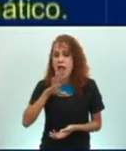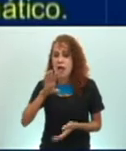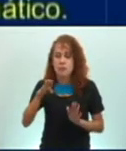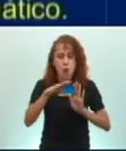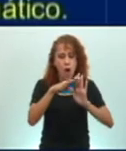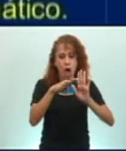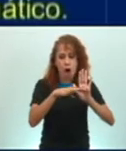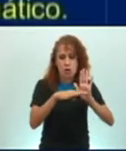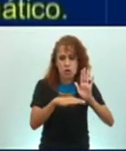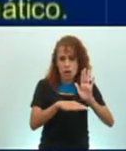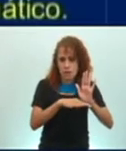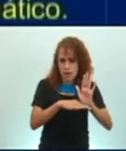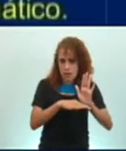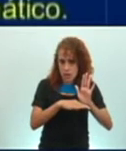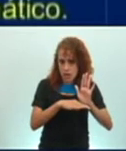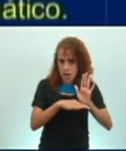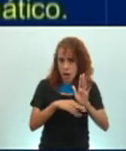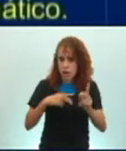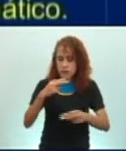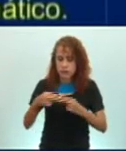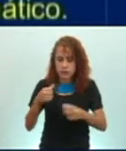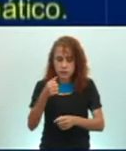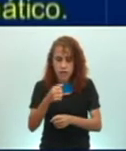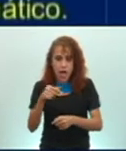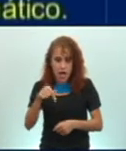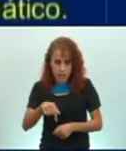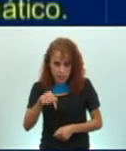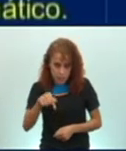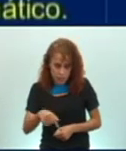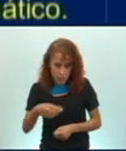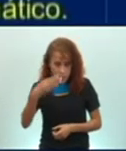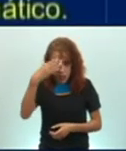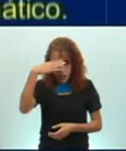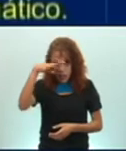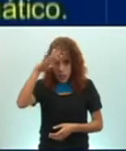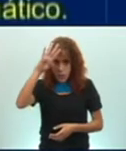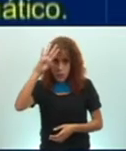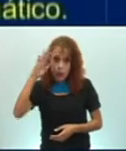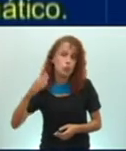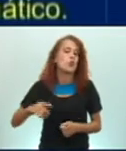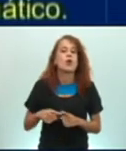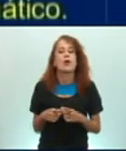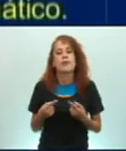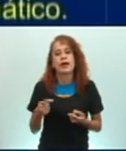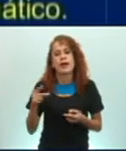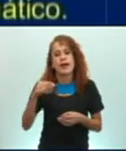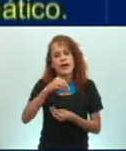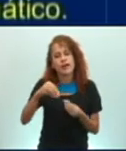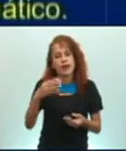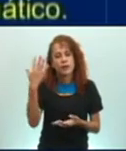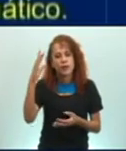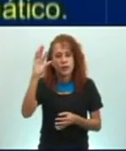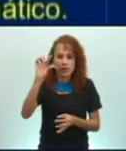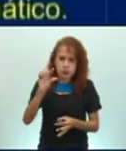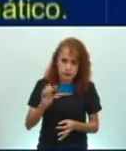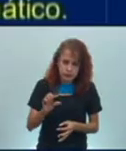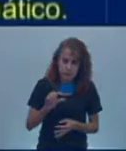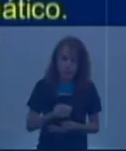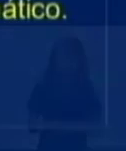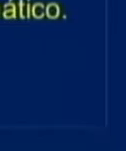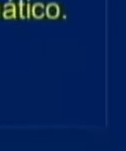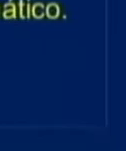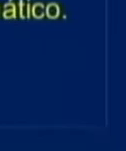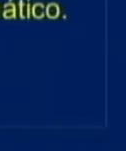Ejemplifica algunas de las medidas que se han tomado en nuestro país para mitigar los efectos del cambio climático.